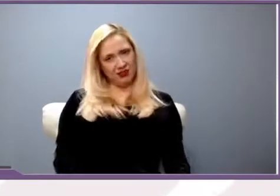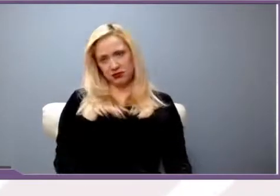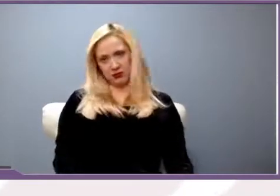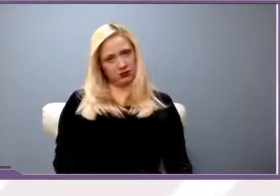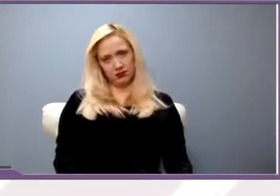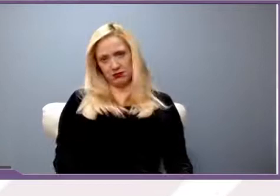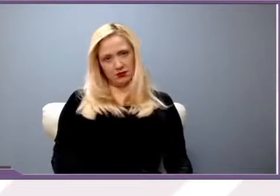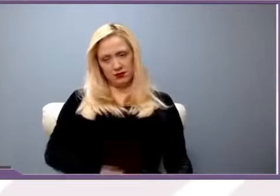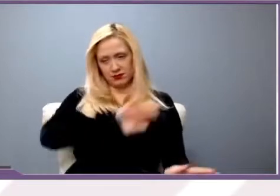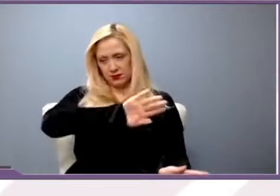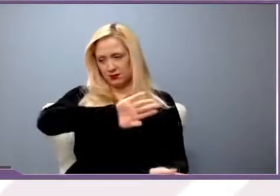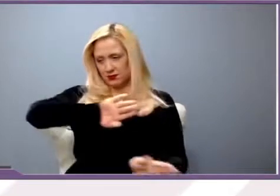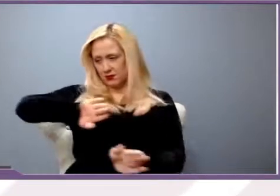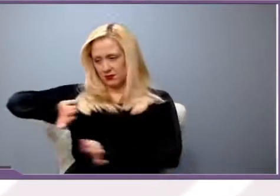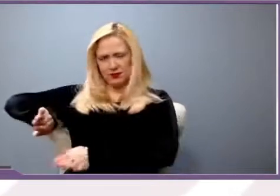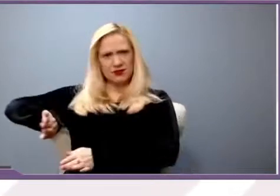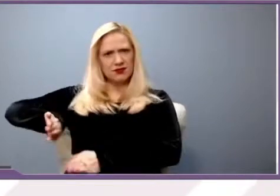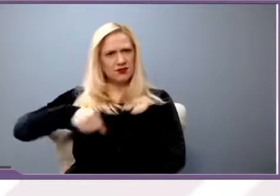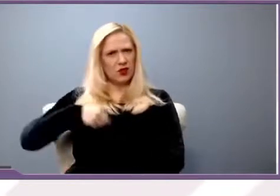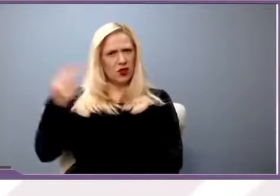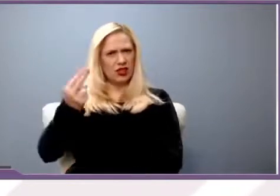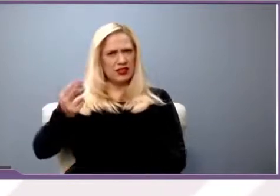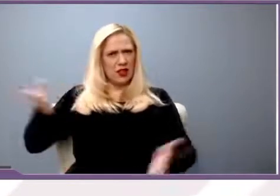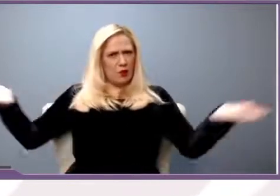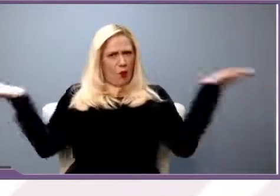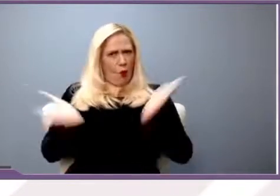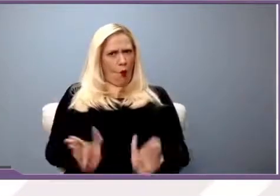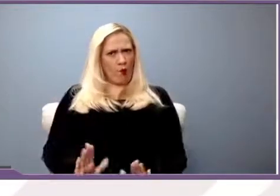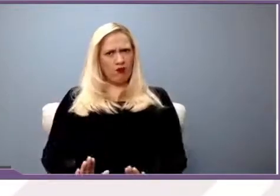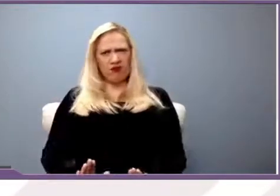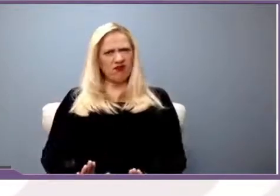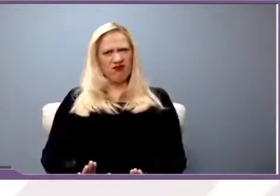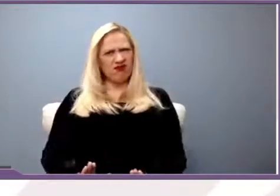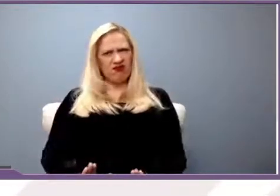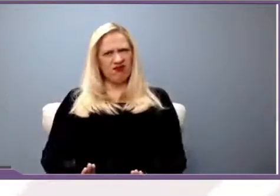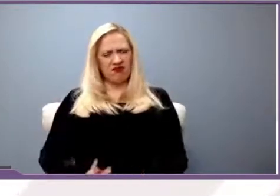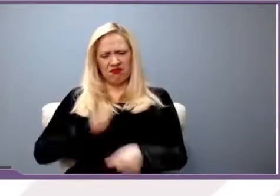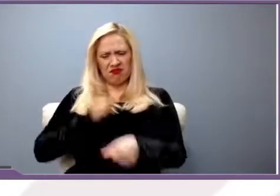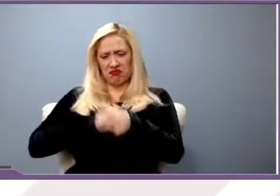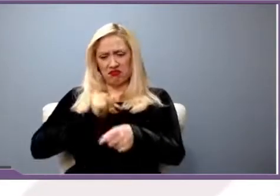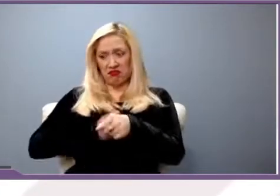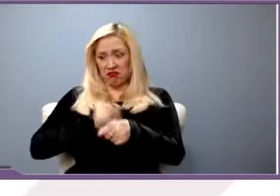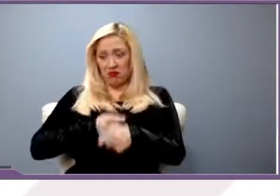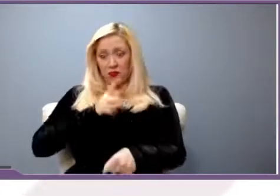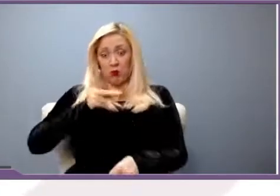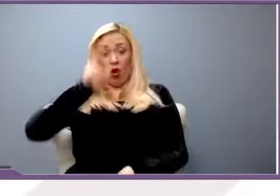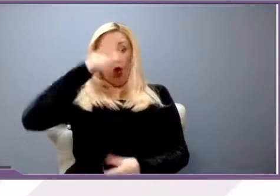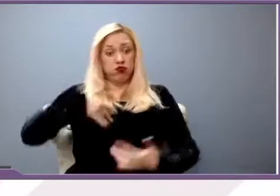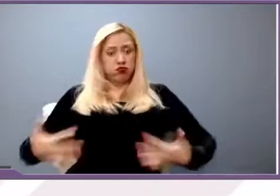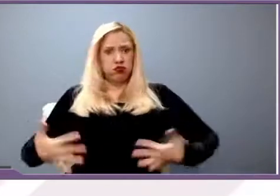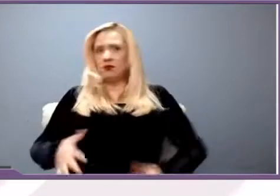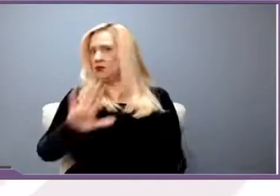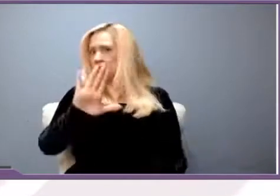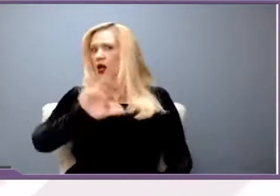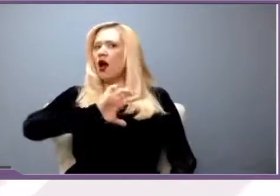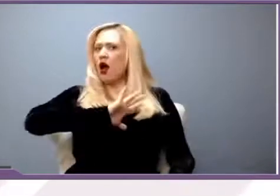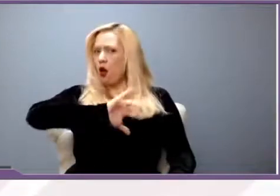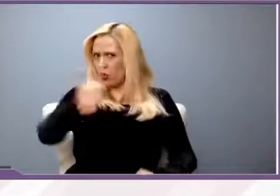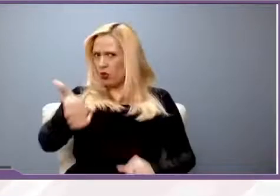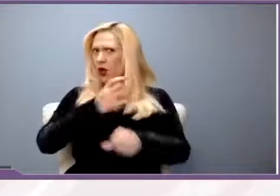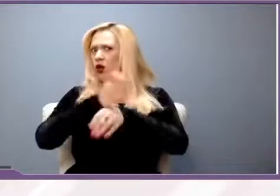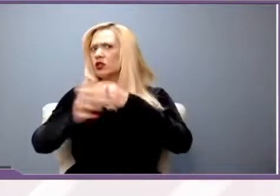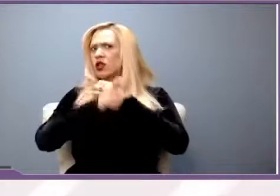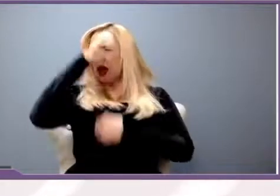hay que pensarnos que no necesariamente estamos enfermas, ¿no? Que la enfermedad puede responder a otras circunstancias que no tienen que ver con